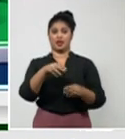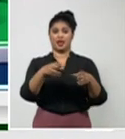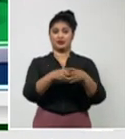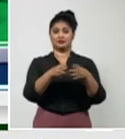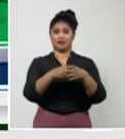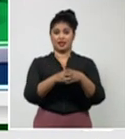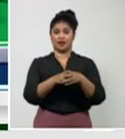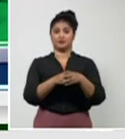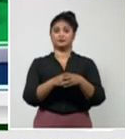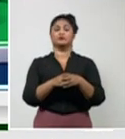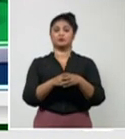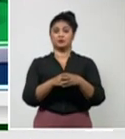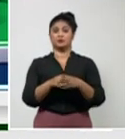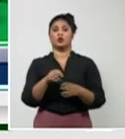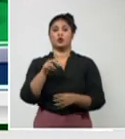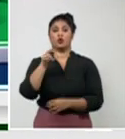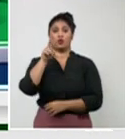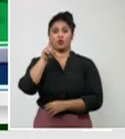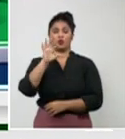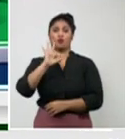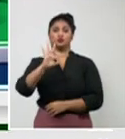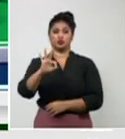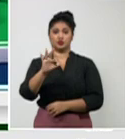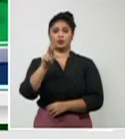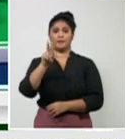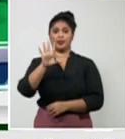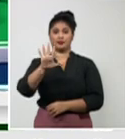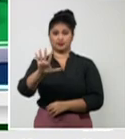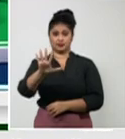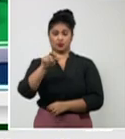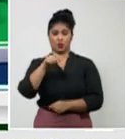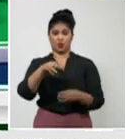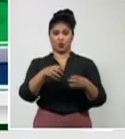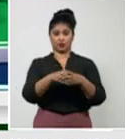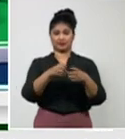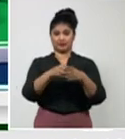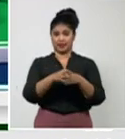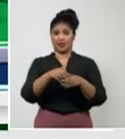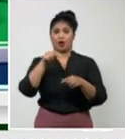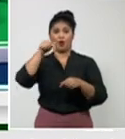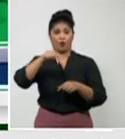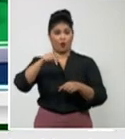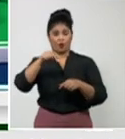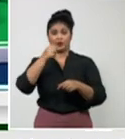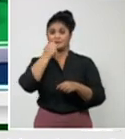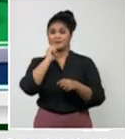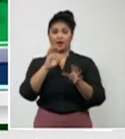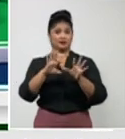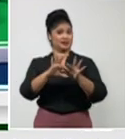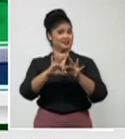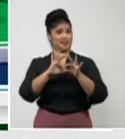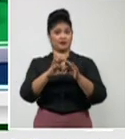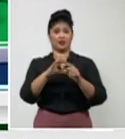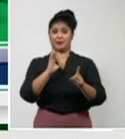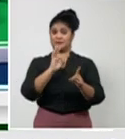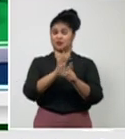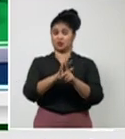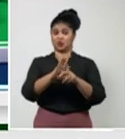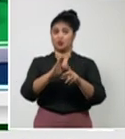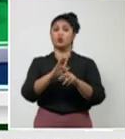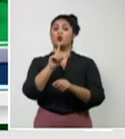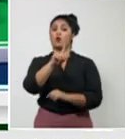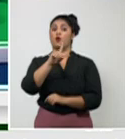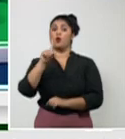elevada de casos confirmados en Cuba durante toda la pandemia, desde el mes de marzo del año